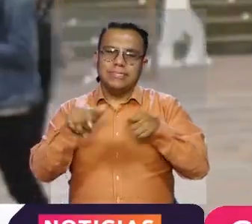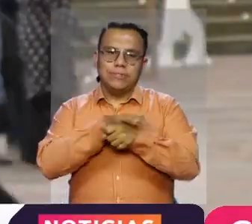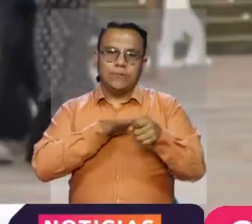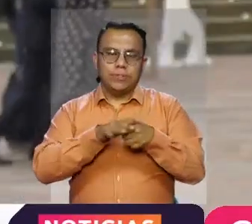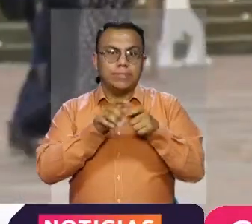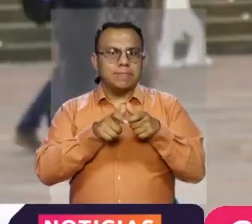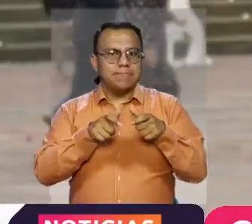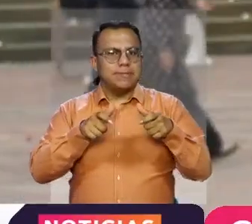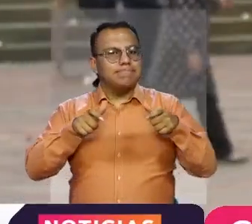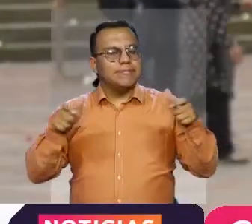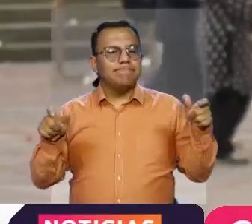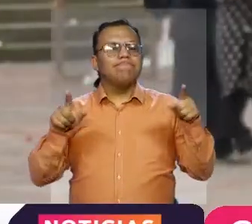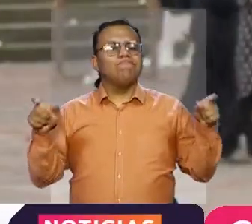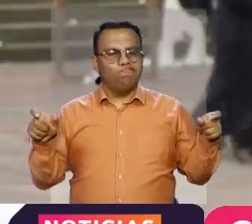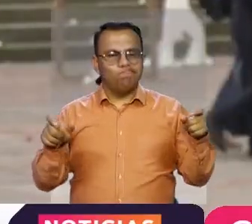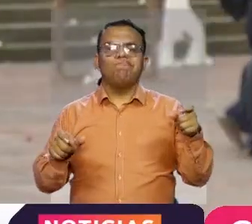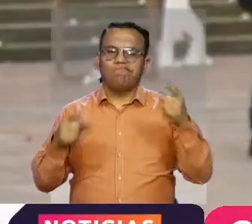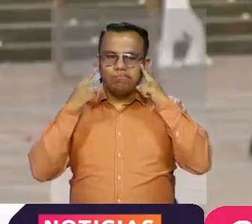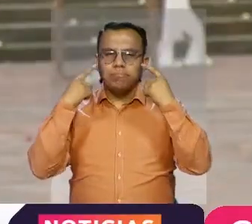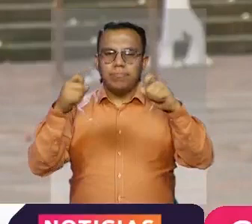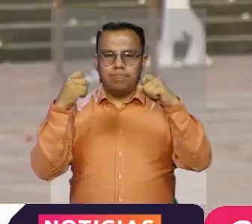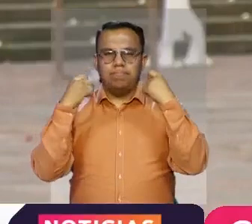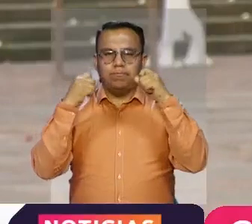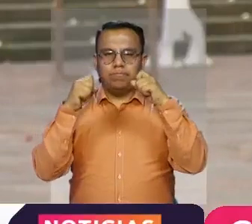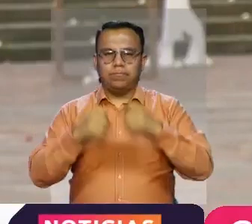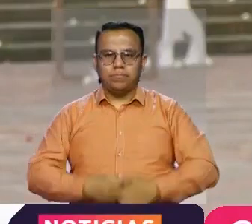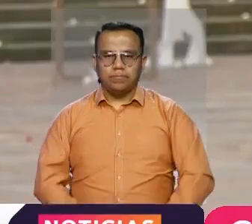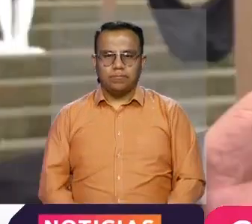en aumento, lo que genera una gran preocupación.